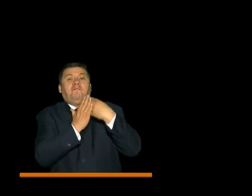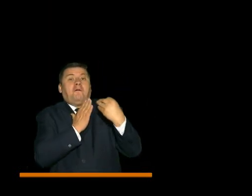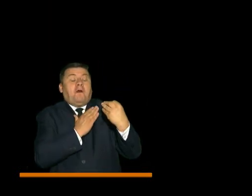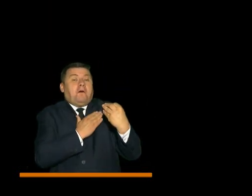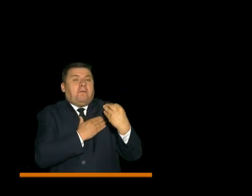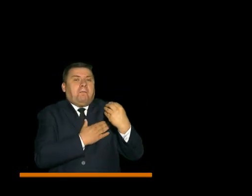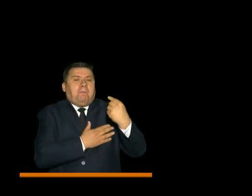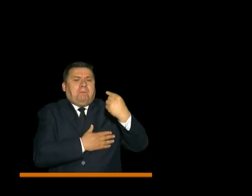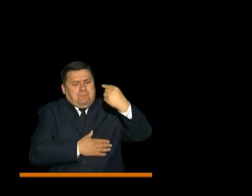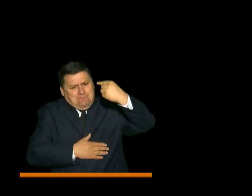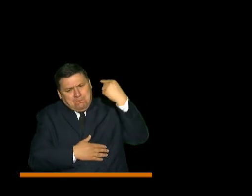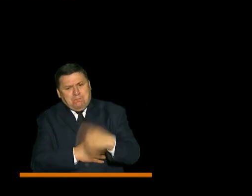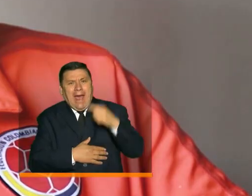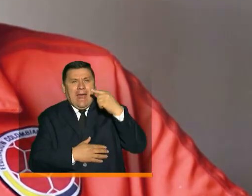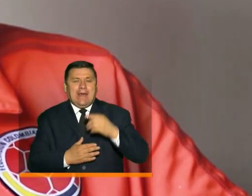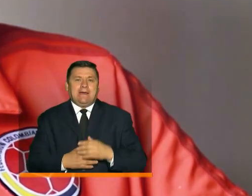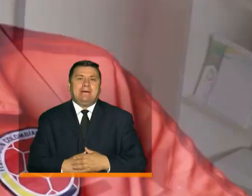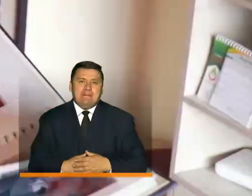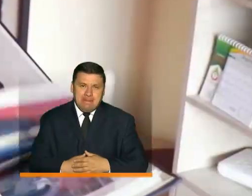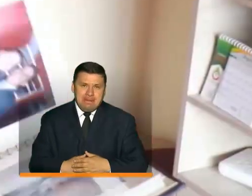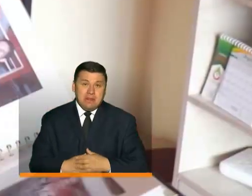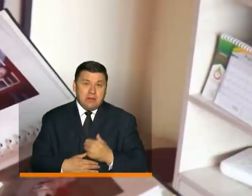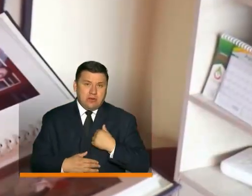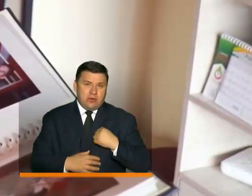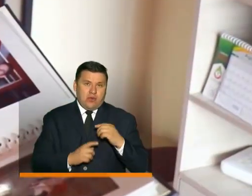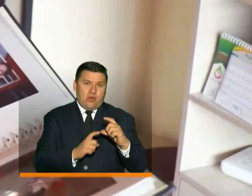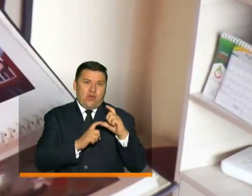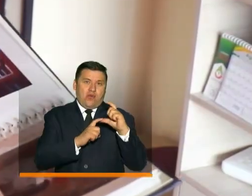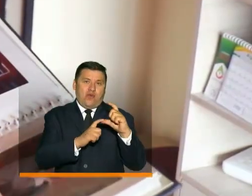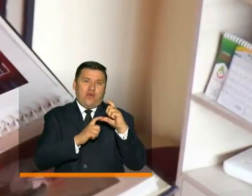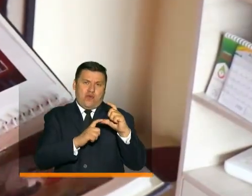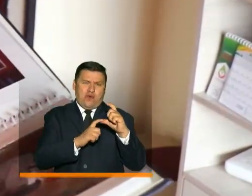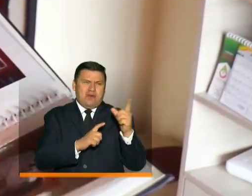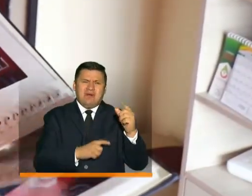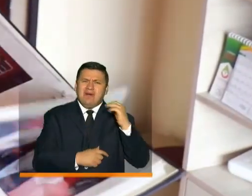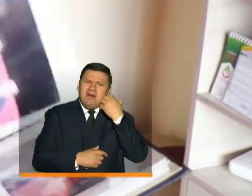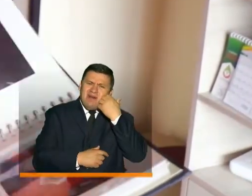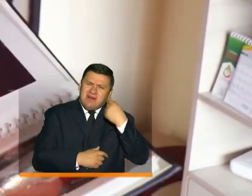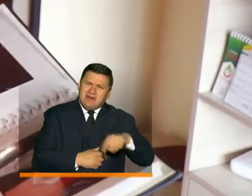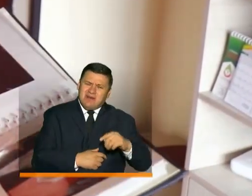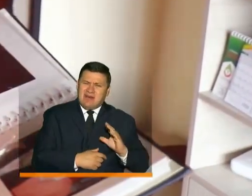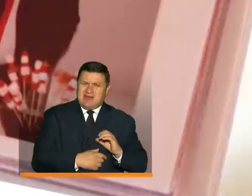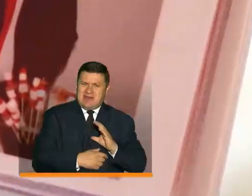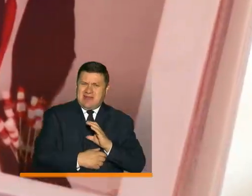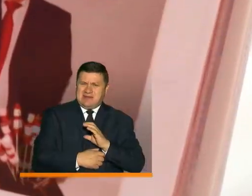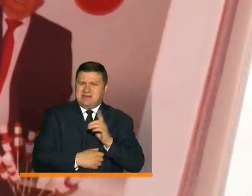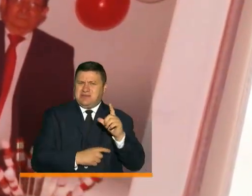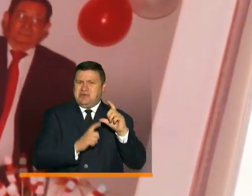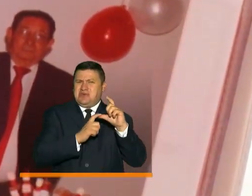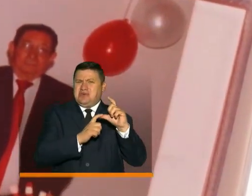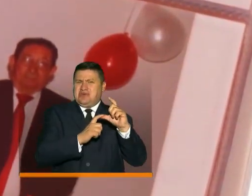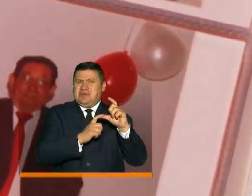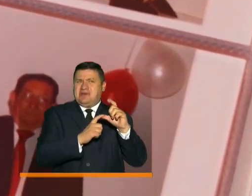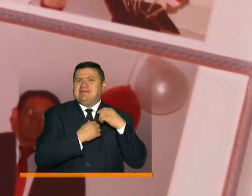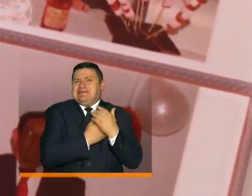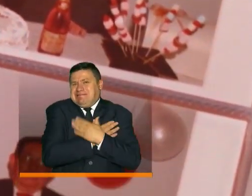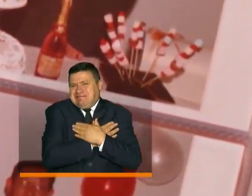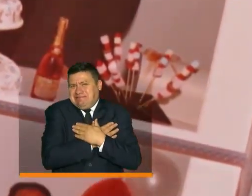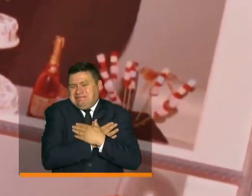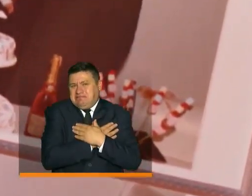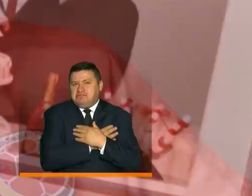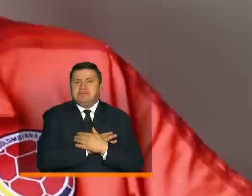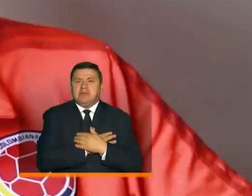este episodio de dolor. Que teníamos un cuñado que venía sufriendo de un cáncer. Pues como mi cuñado era como un hijo, mi